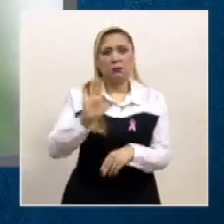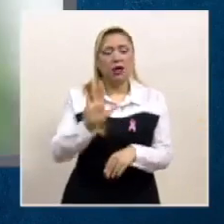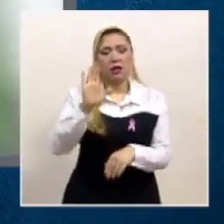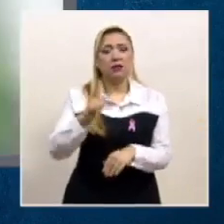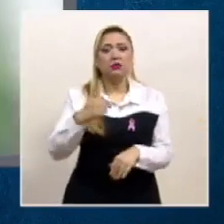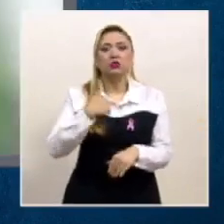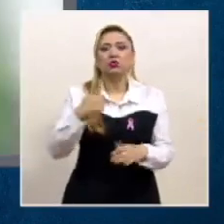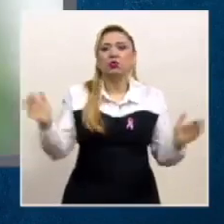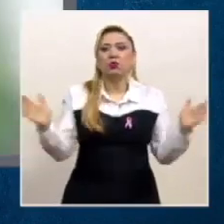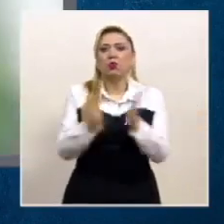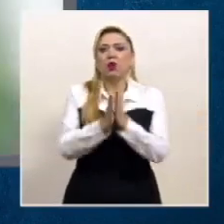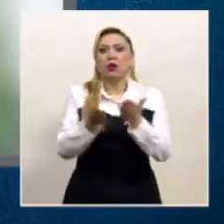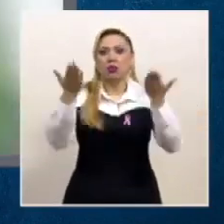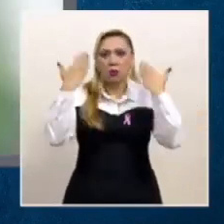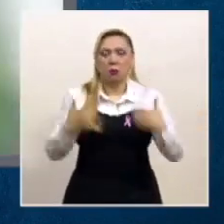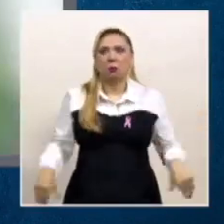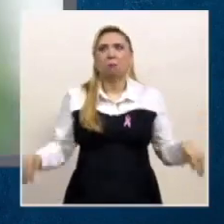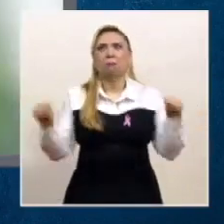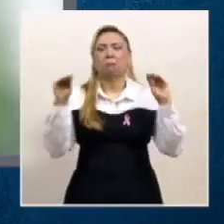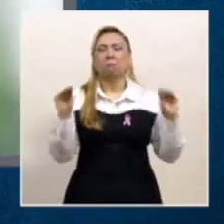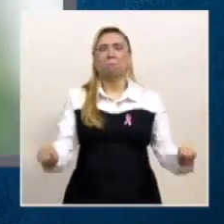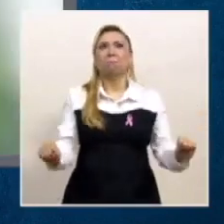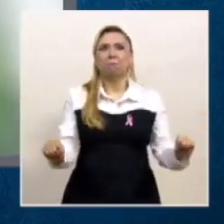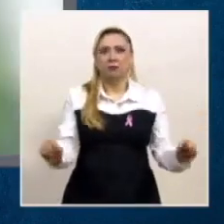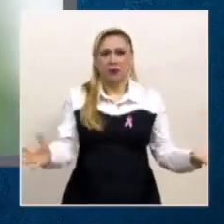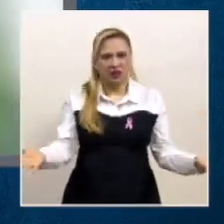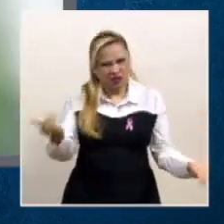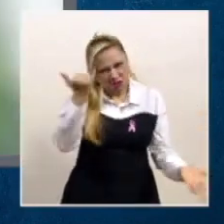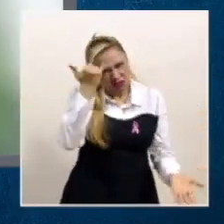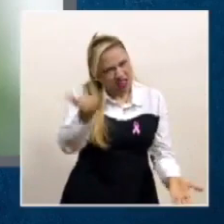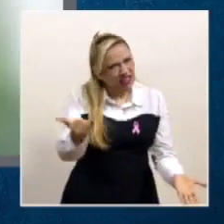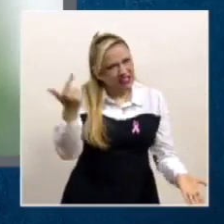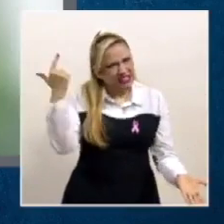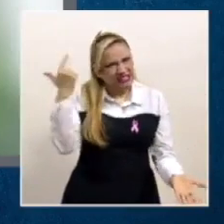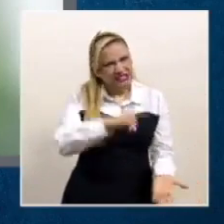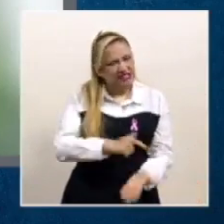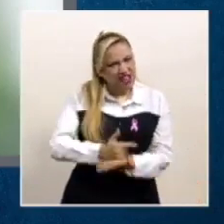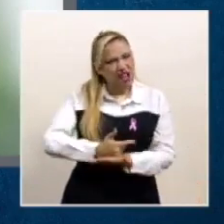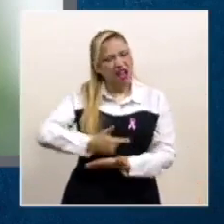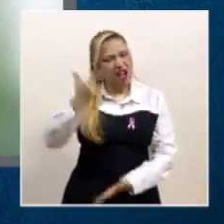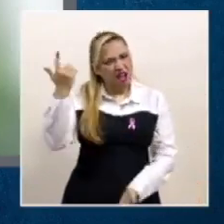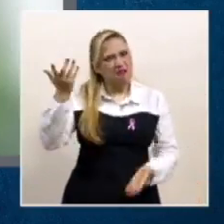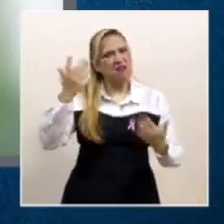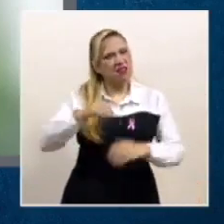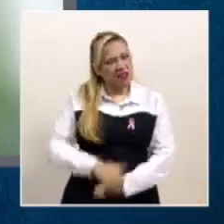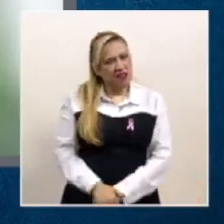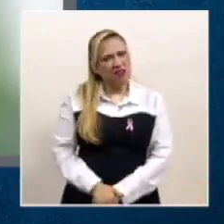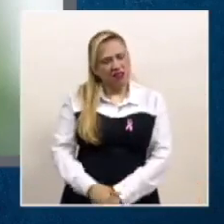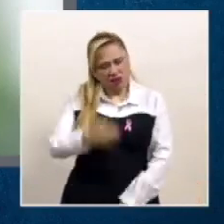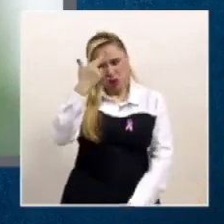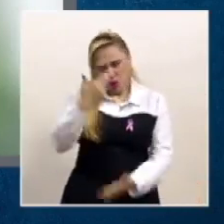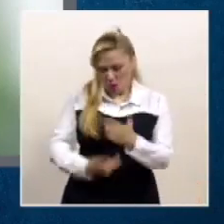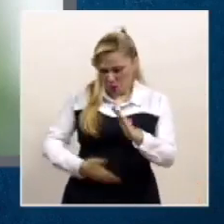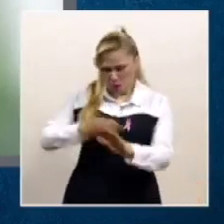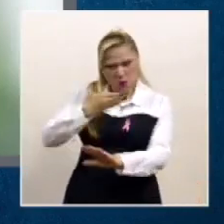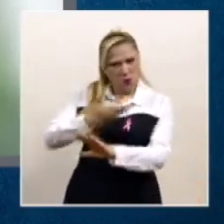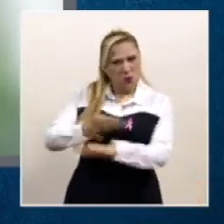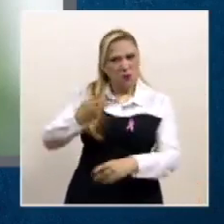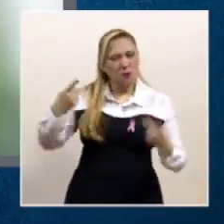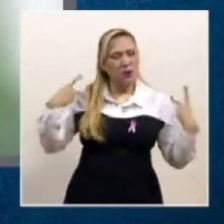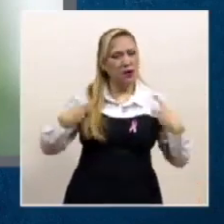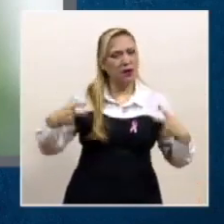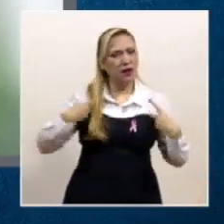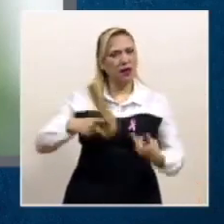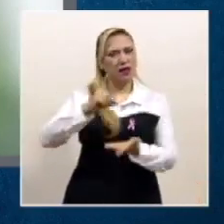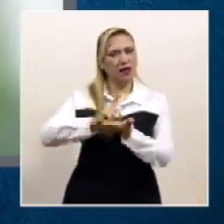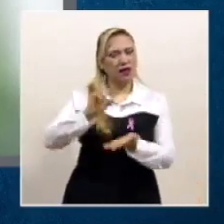civil, ¿no? Imaginemos la gravedad de las circunstancias, la vulnerabilidad en la que colocaba a las personas con